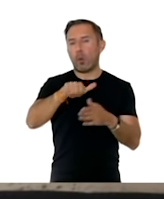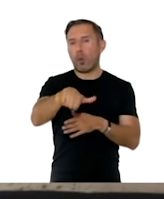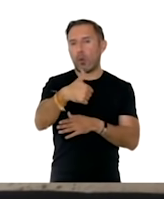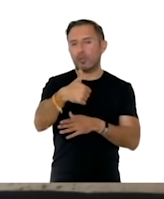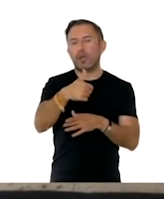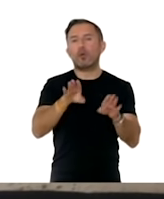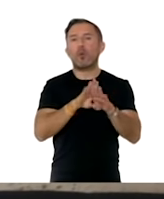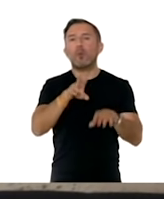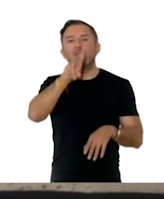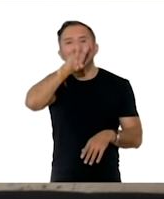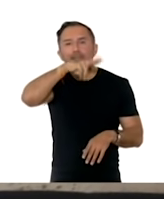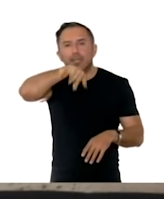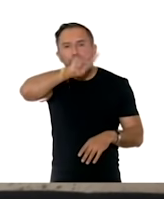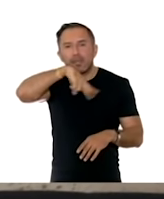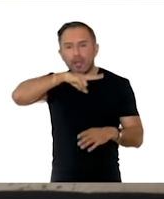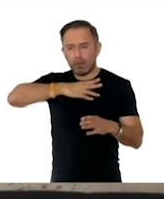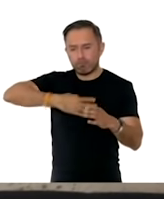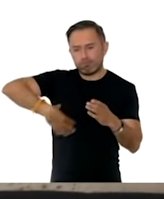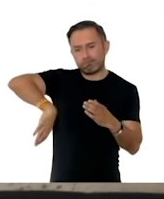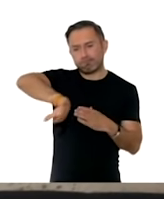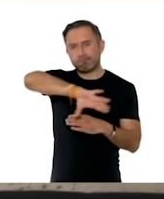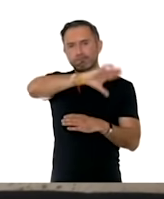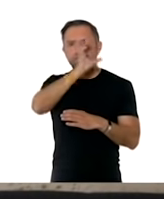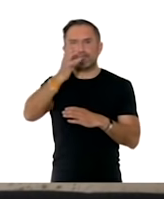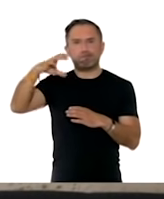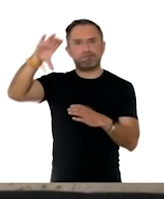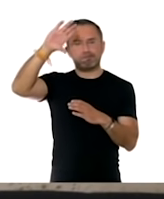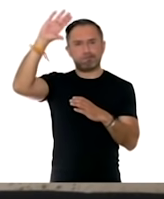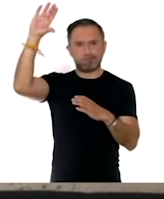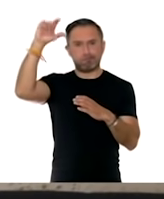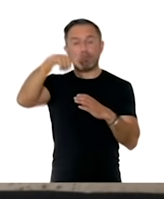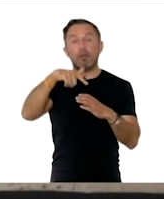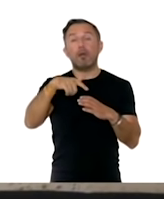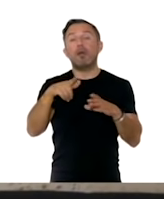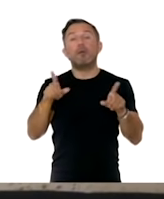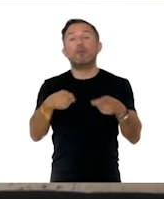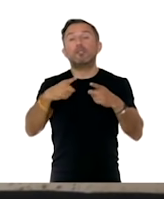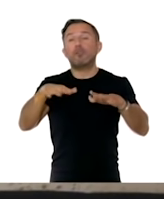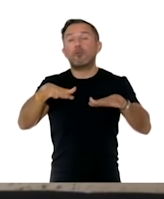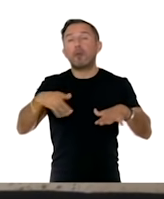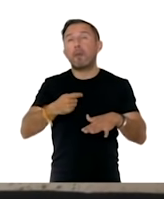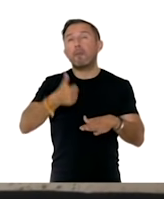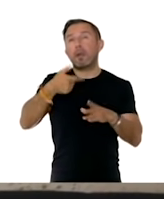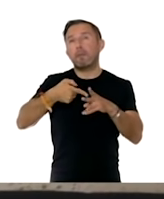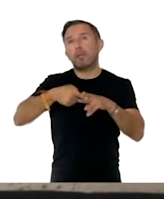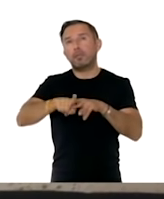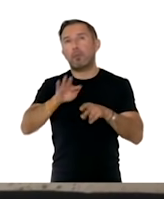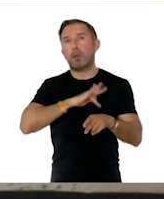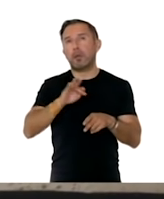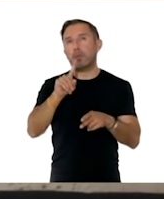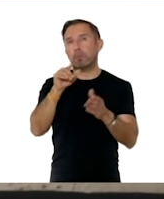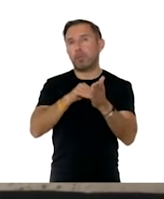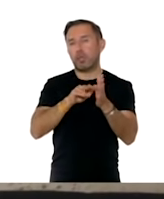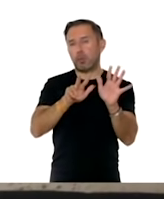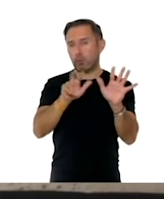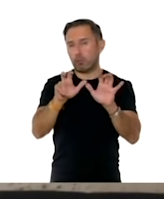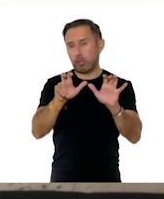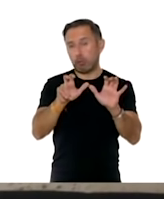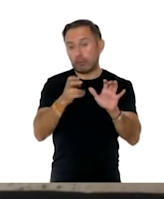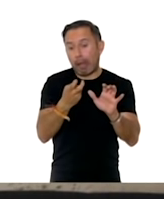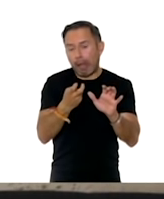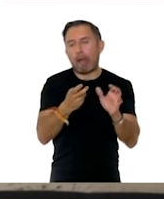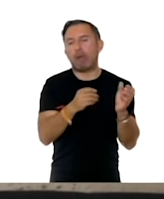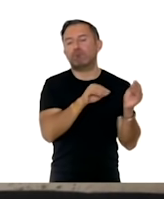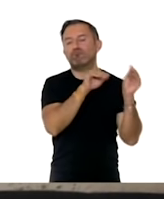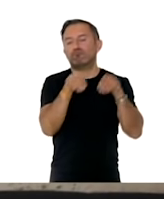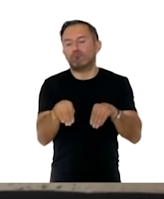corneto, y se añadió ya a la orquesta sinfónica a mediados de 1800. En cuanto